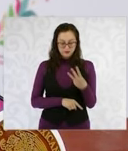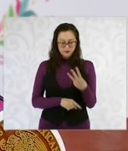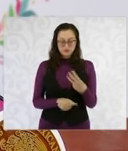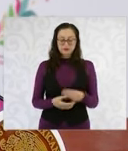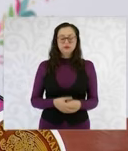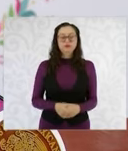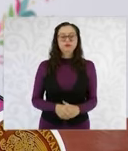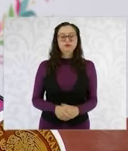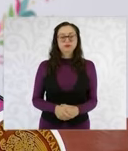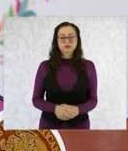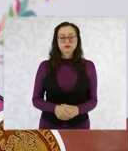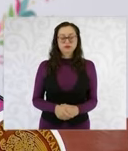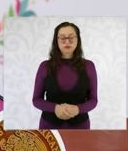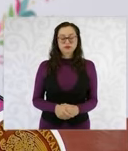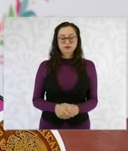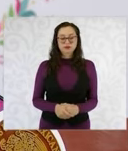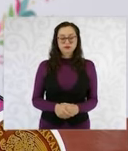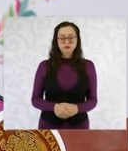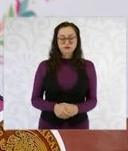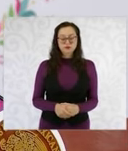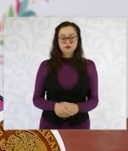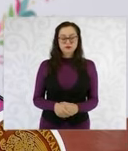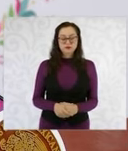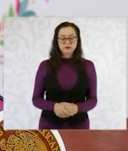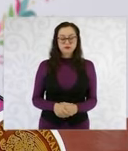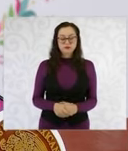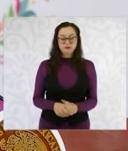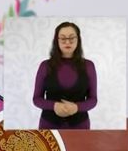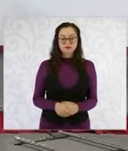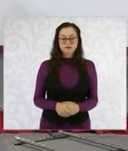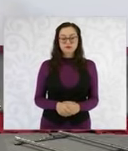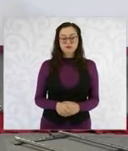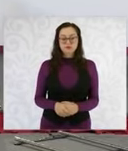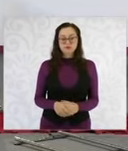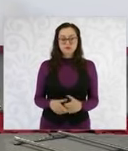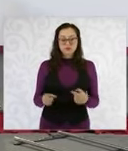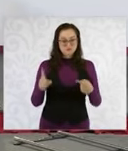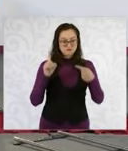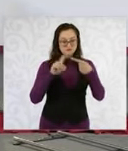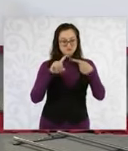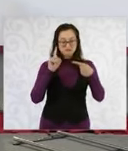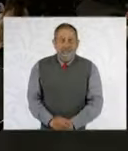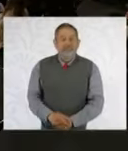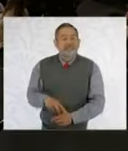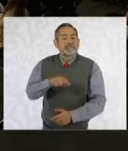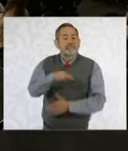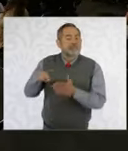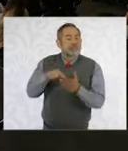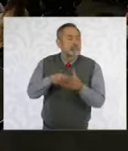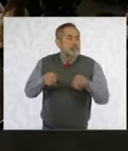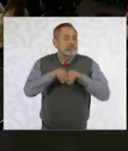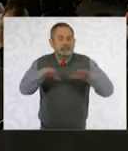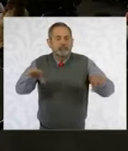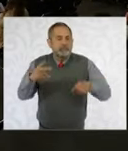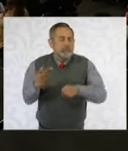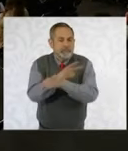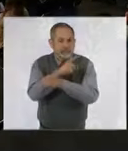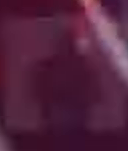diciendo de que no hombre yo qué verad A ver vamos a verlo para usted vaya sacamos sus conclusiones en el